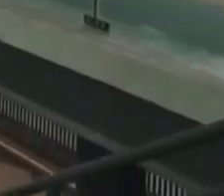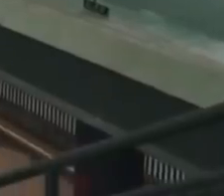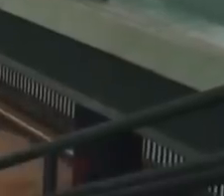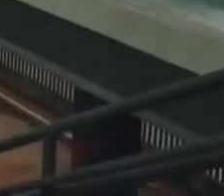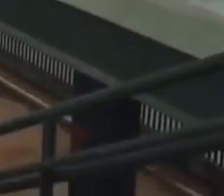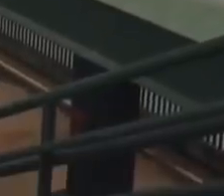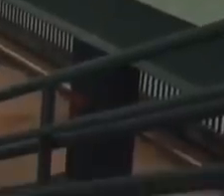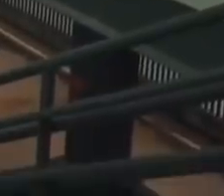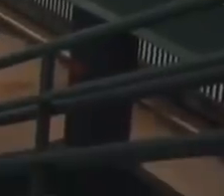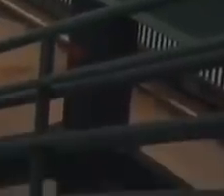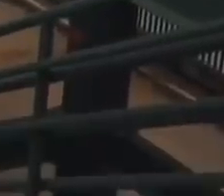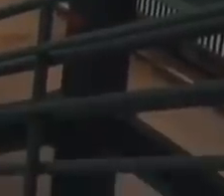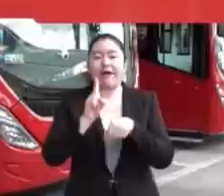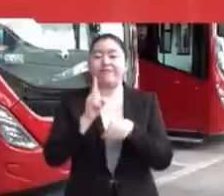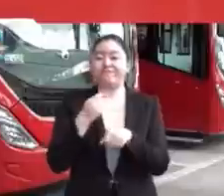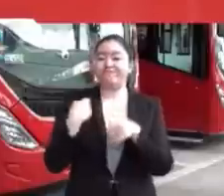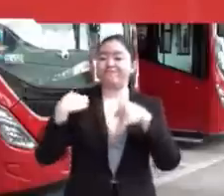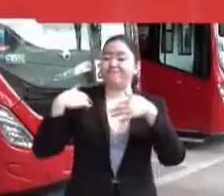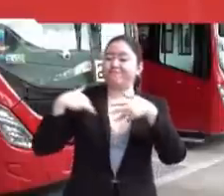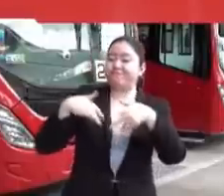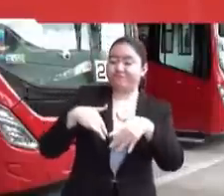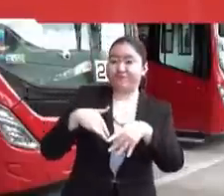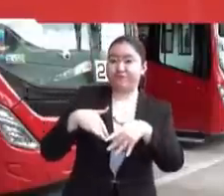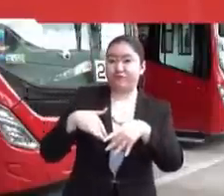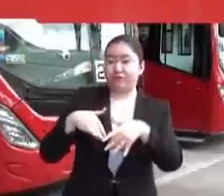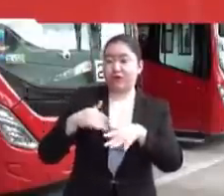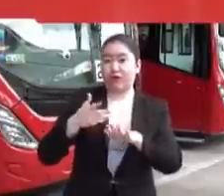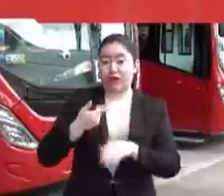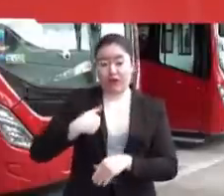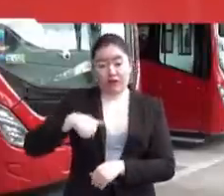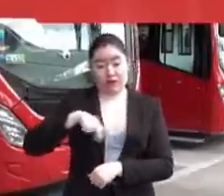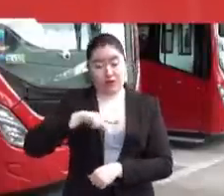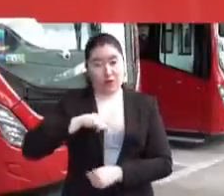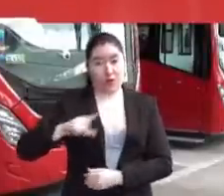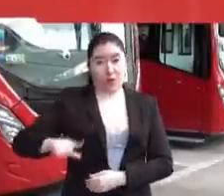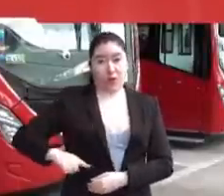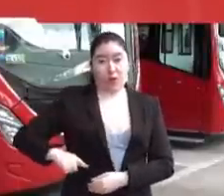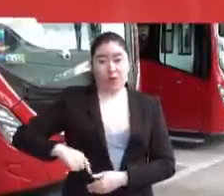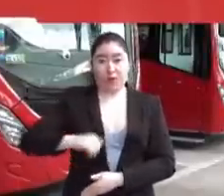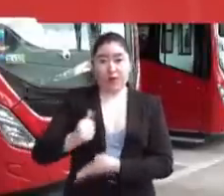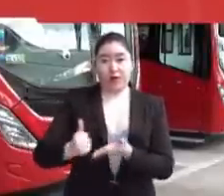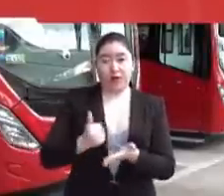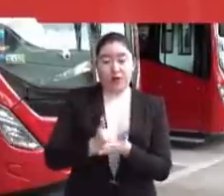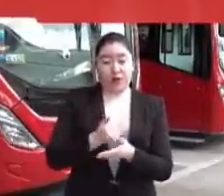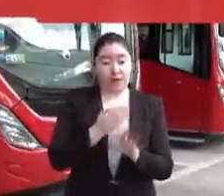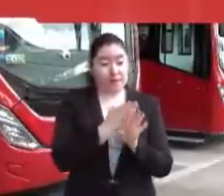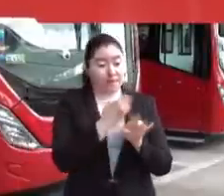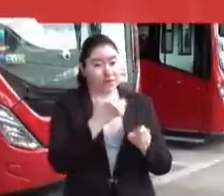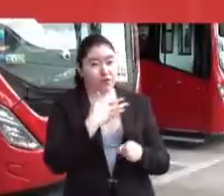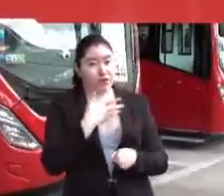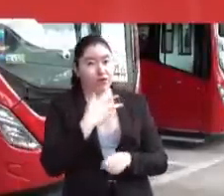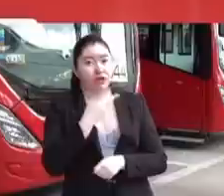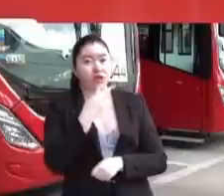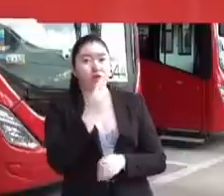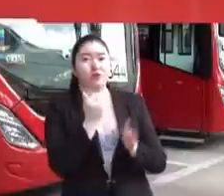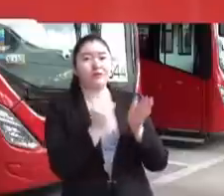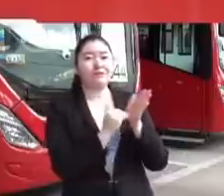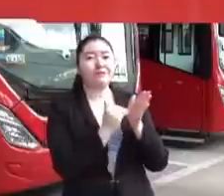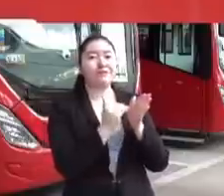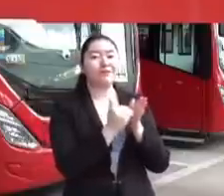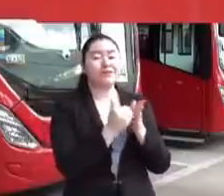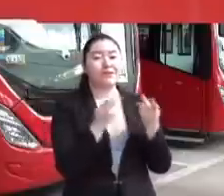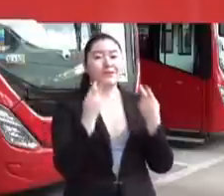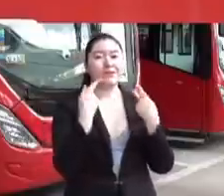al día. Y cuando cerremos el gobierno de la ciudad, Metrobús va a tener pues cerca de 2 millones de usuarios al